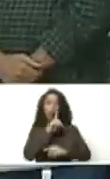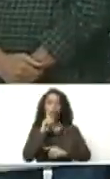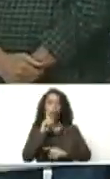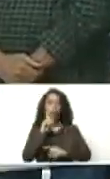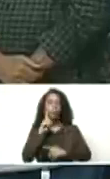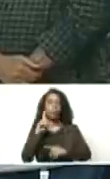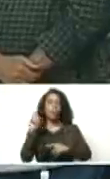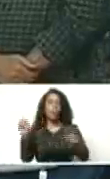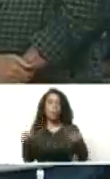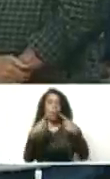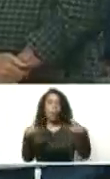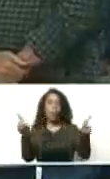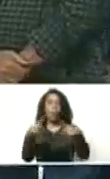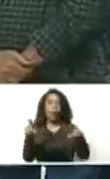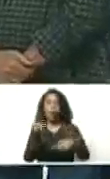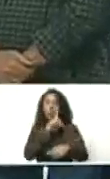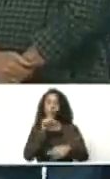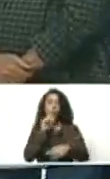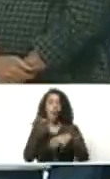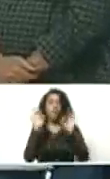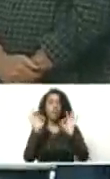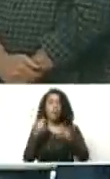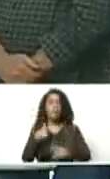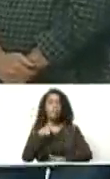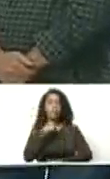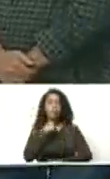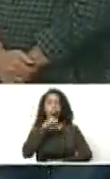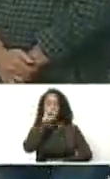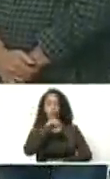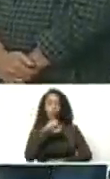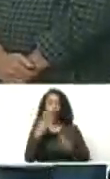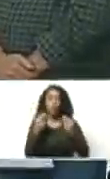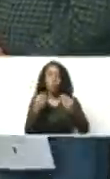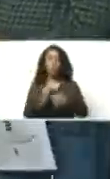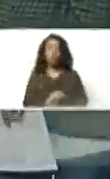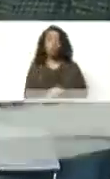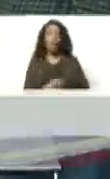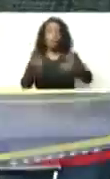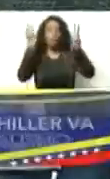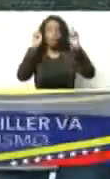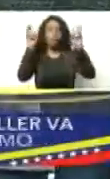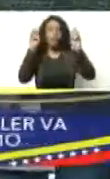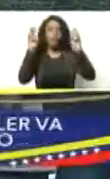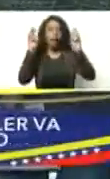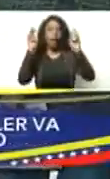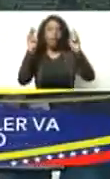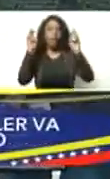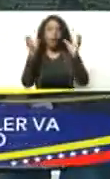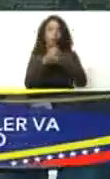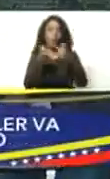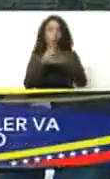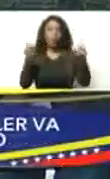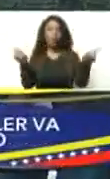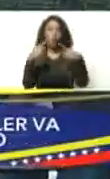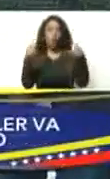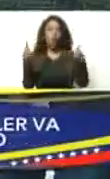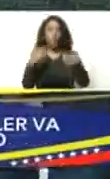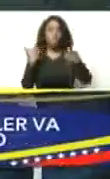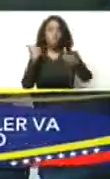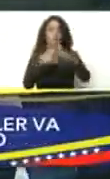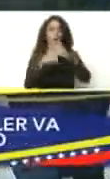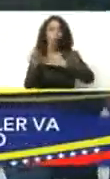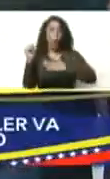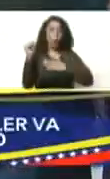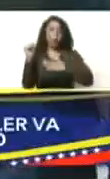un tema que tiene un nombre muy especial que me gusta mucho. El tema de la contrabanda orquesta se llama Vamos a